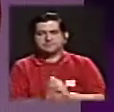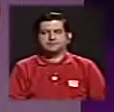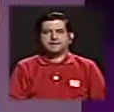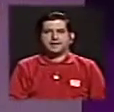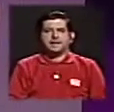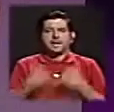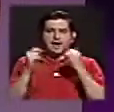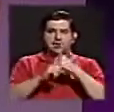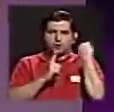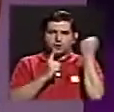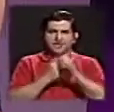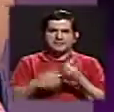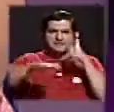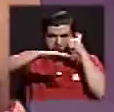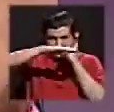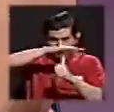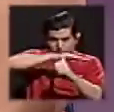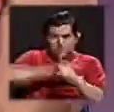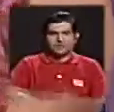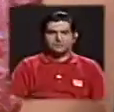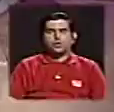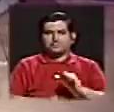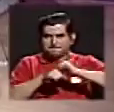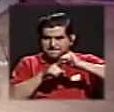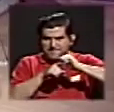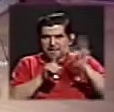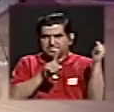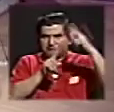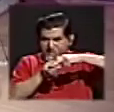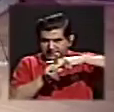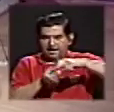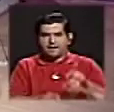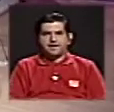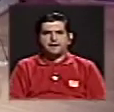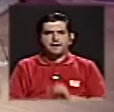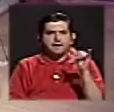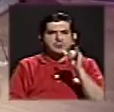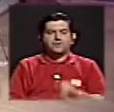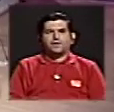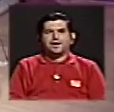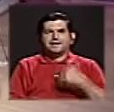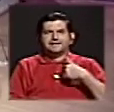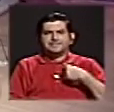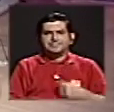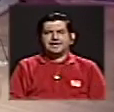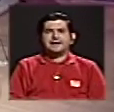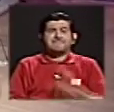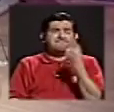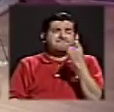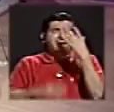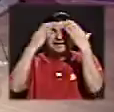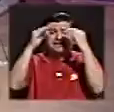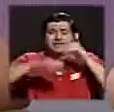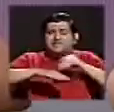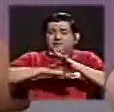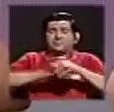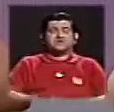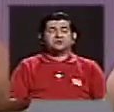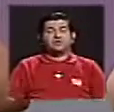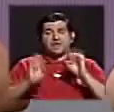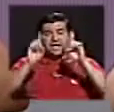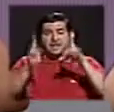Ahora, estas condiciones de clandestinidad bajo las cuales se practican, además mediadas por una grandísima falta de información en el tema de